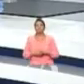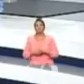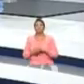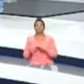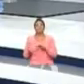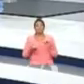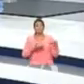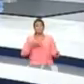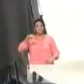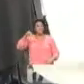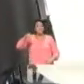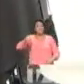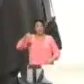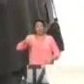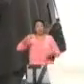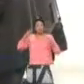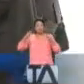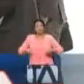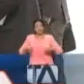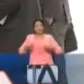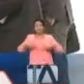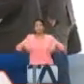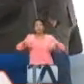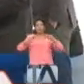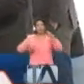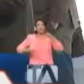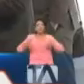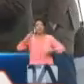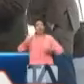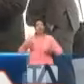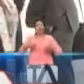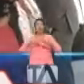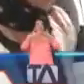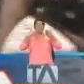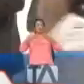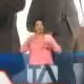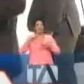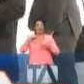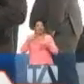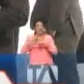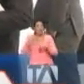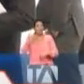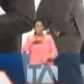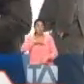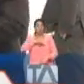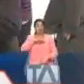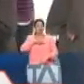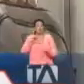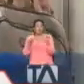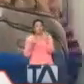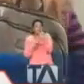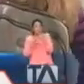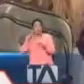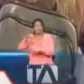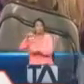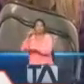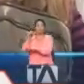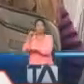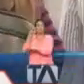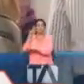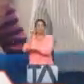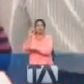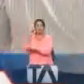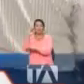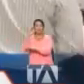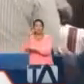Este martes se cumplió la audiencia preparatoria de juicio en contra del ex asesor del municipio de Quito, Mauricio Terán. Según el Servicio